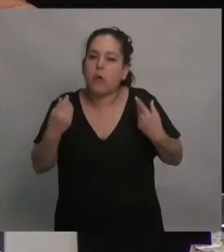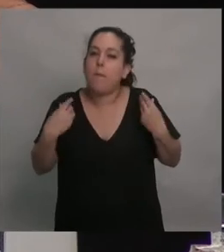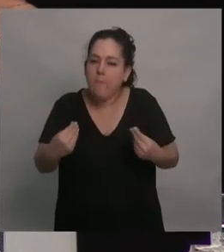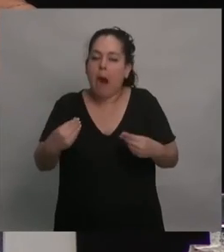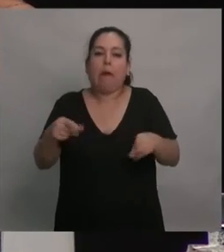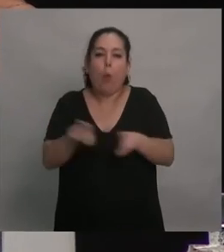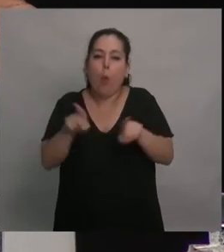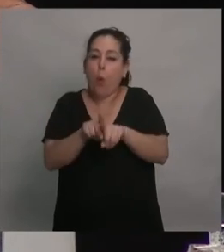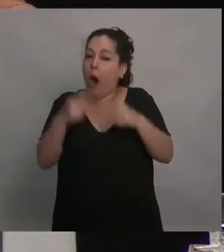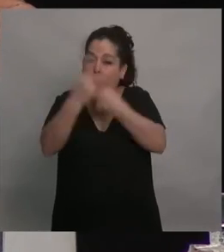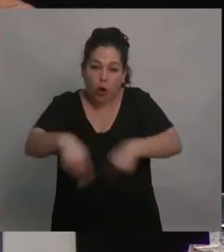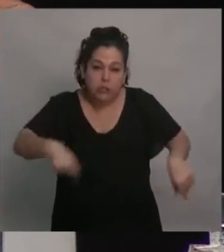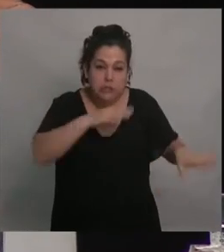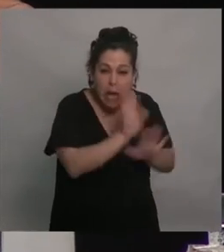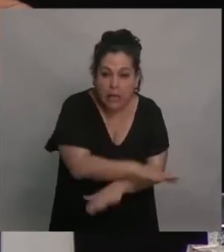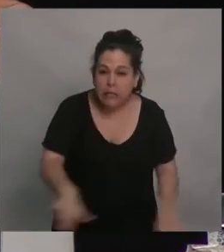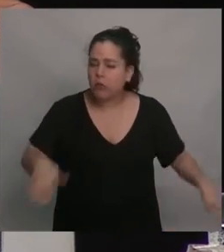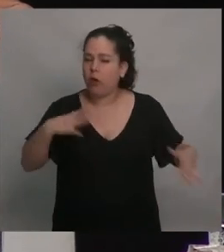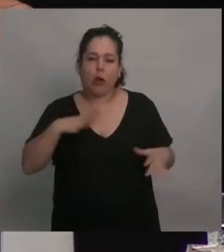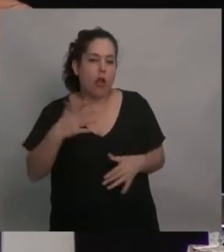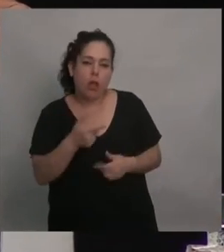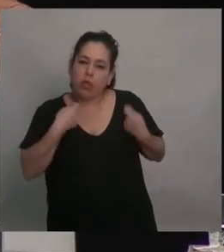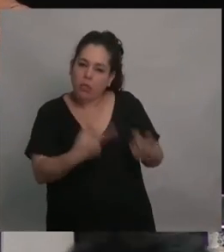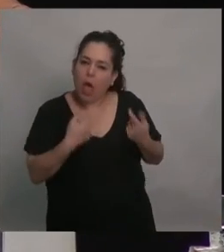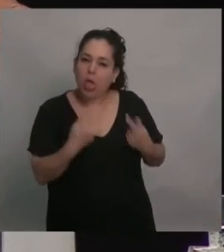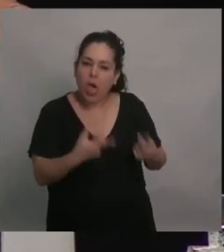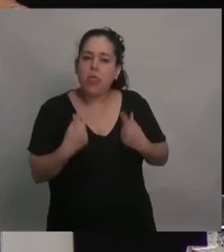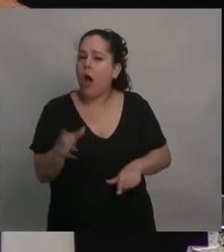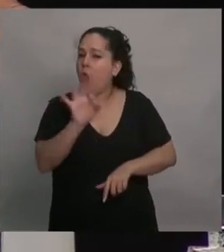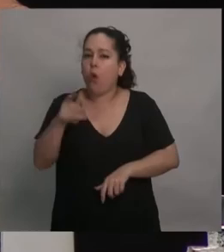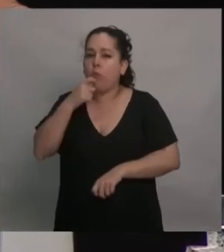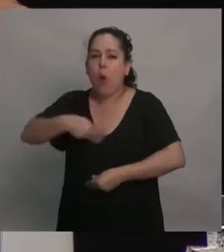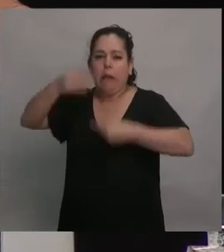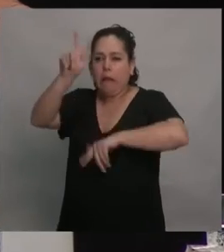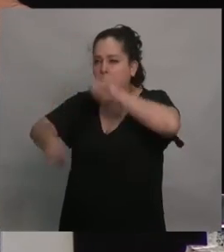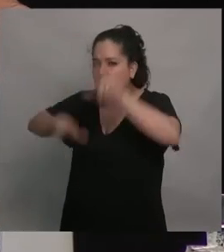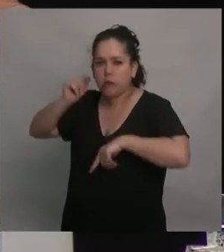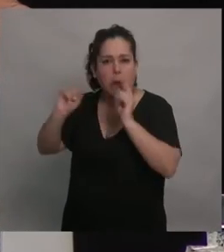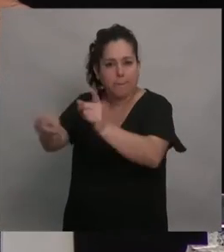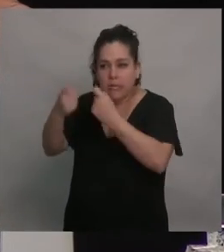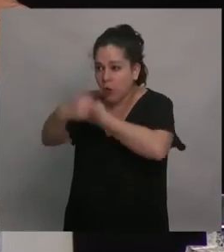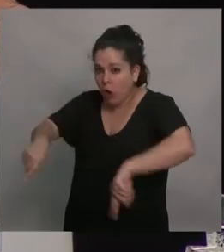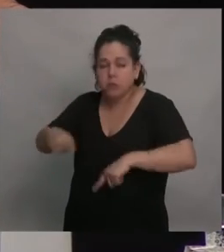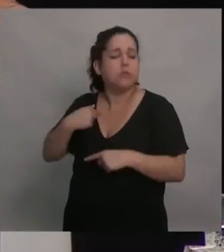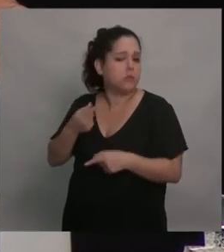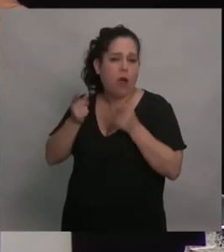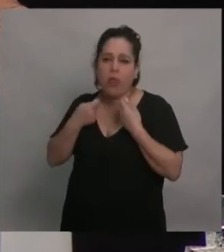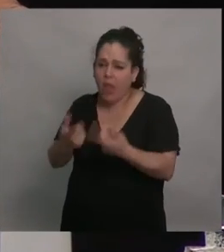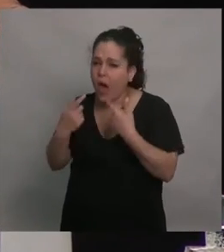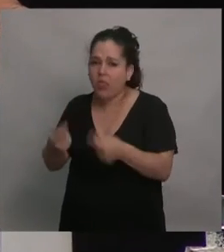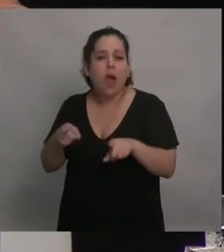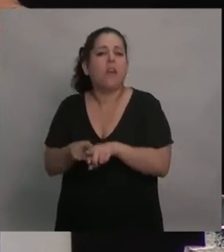le falte a ningún niño ni a ningún ser humano de que vive aquí en mi país la